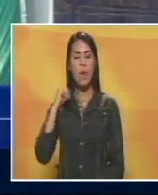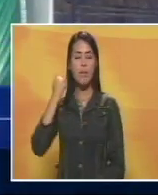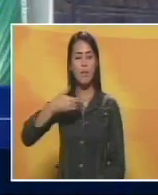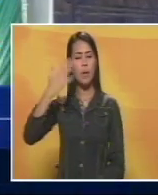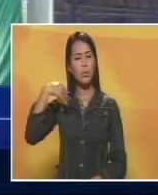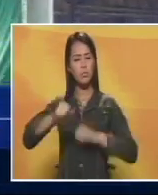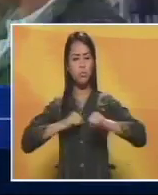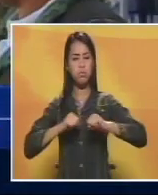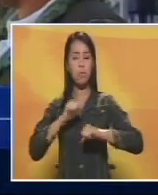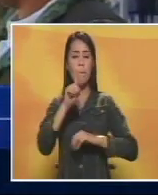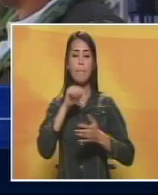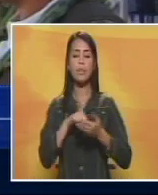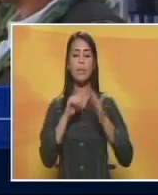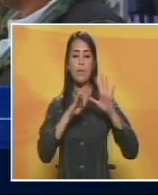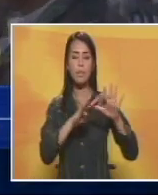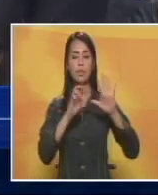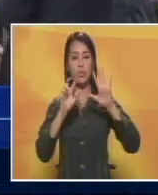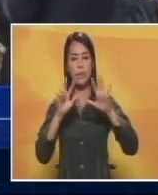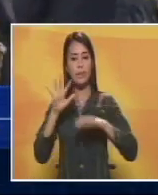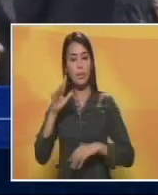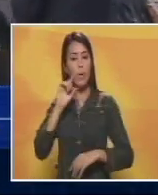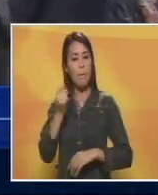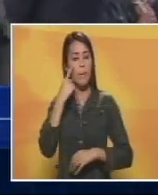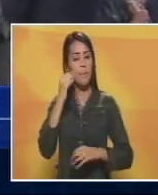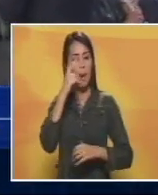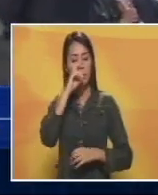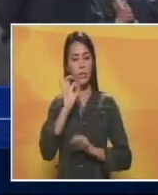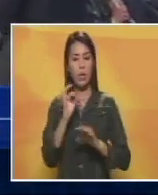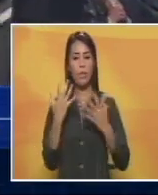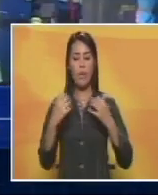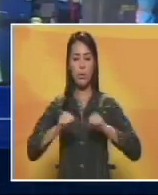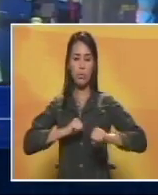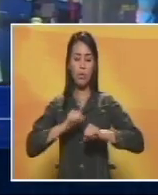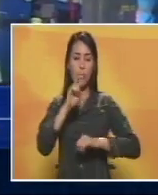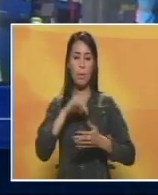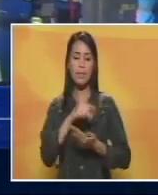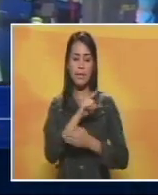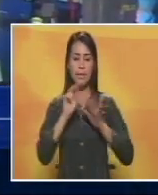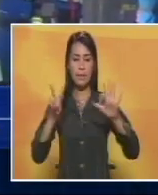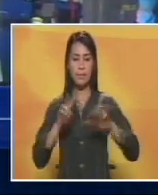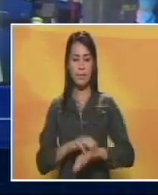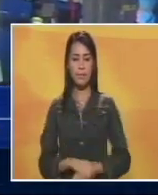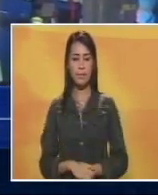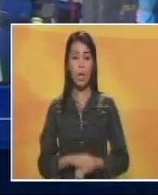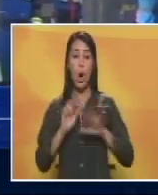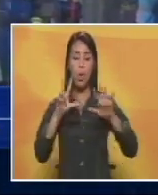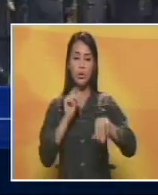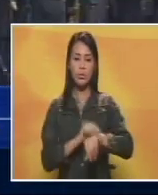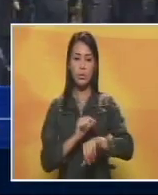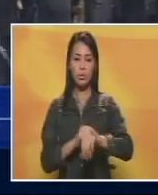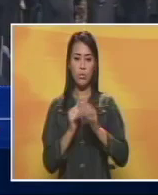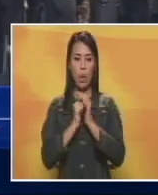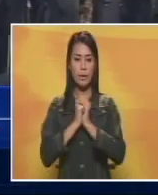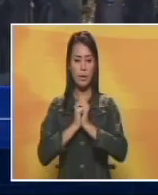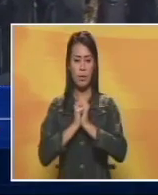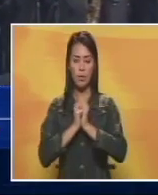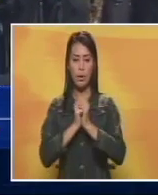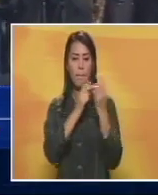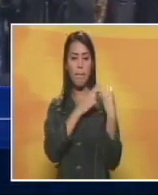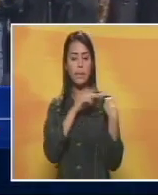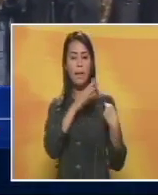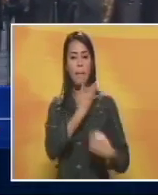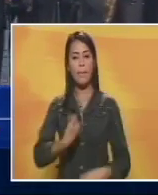de 1985 y el primer aniversario del sismo de 2017. La ceremonia de 8 minutos de duración estuvo encabezada